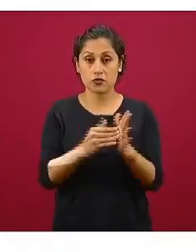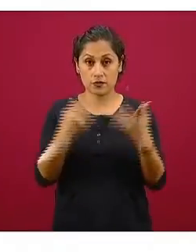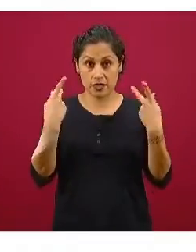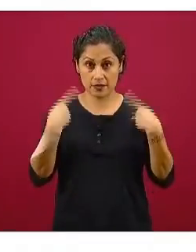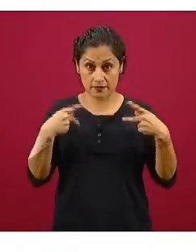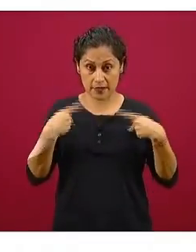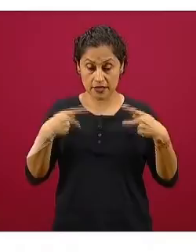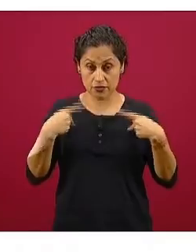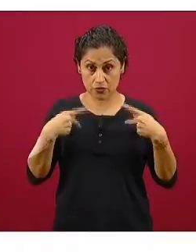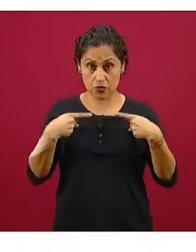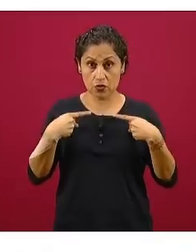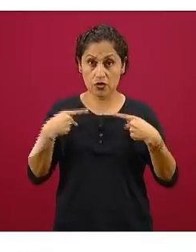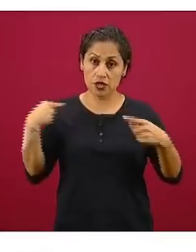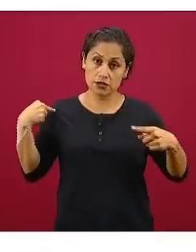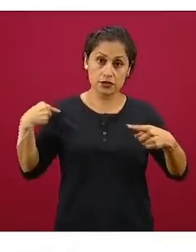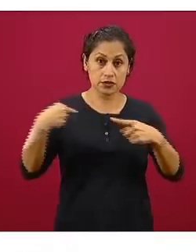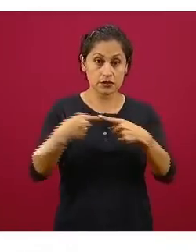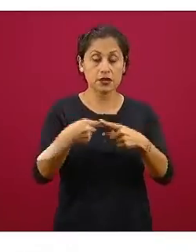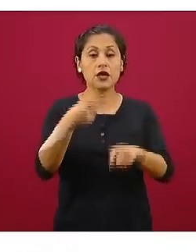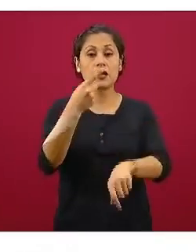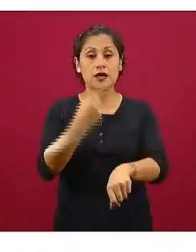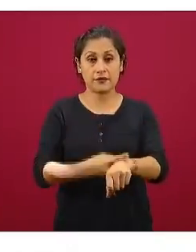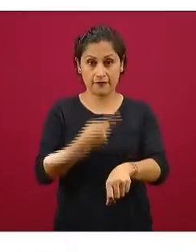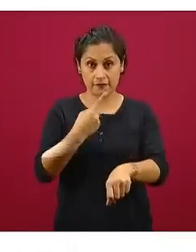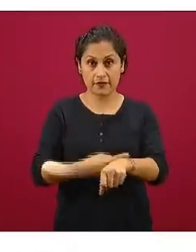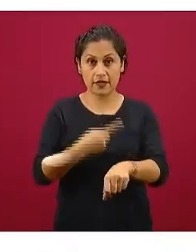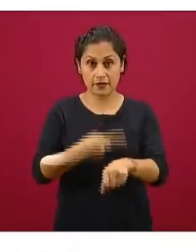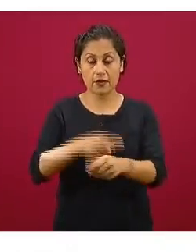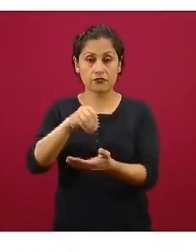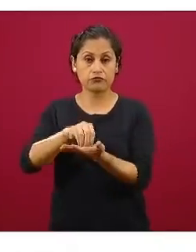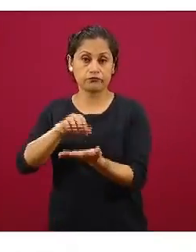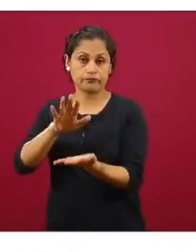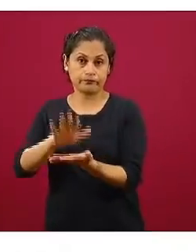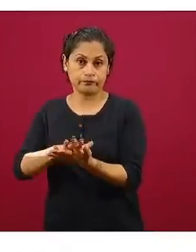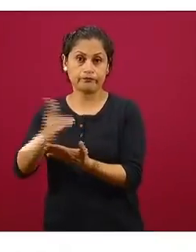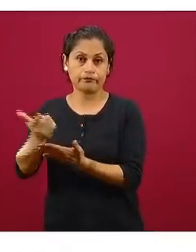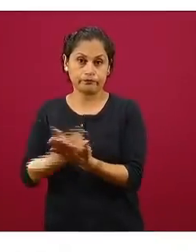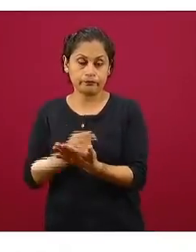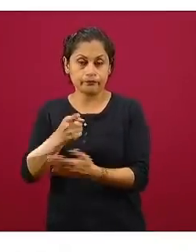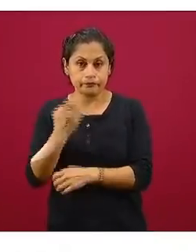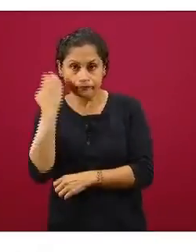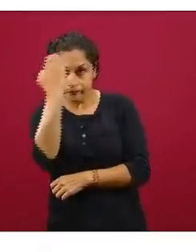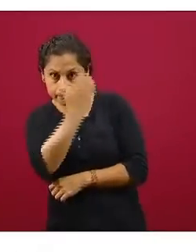hasta el momento han sido estudiadas, ingresadas al protocolo, de las cuales